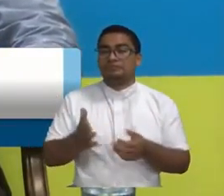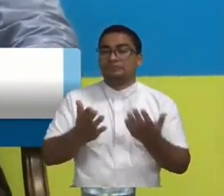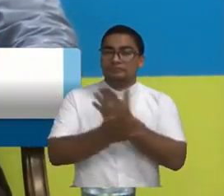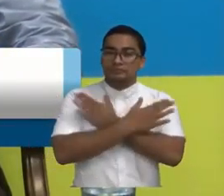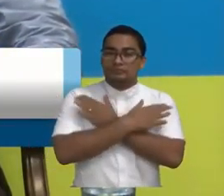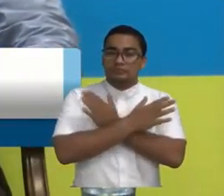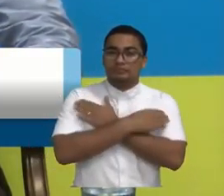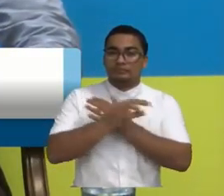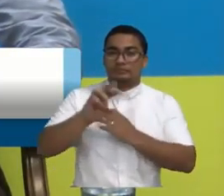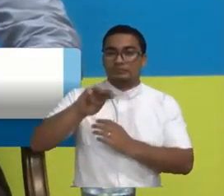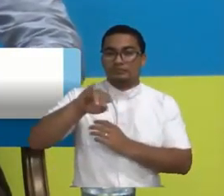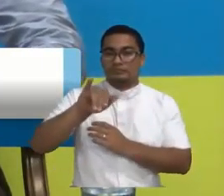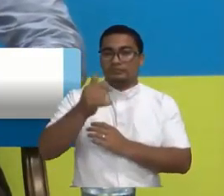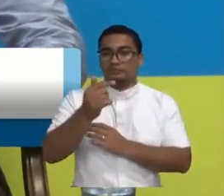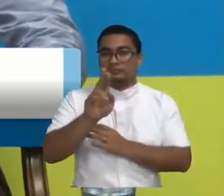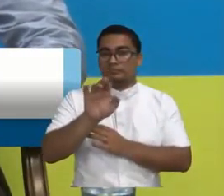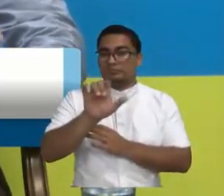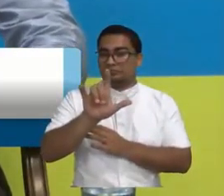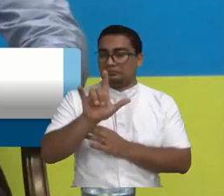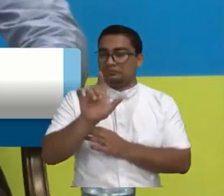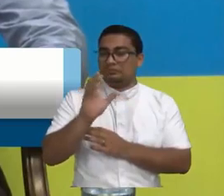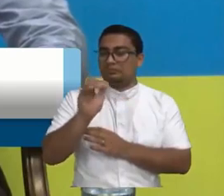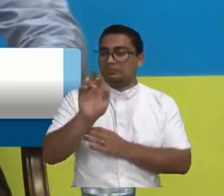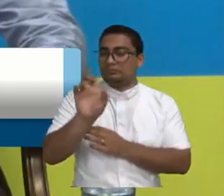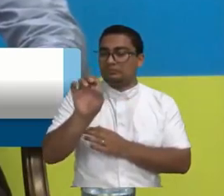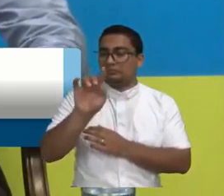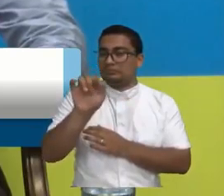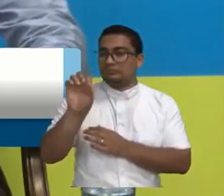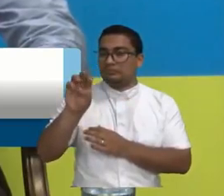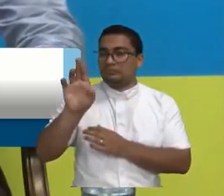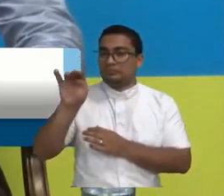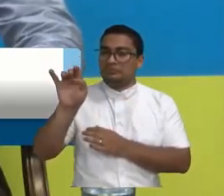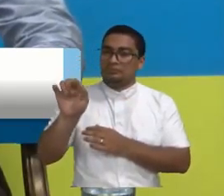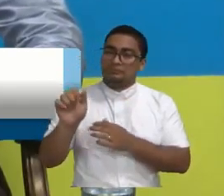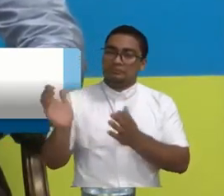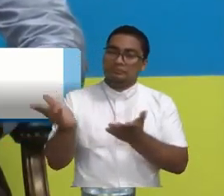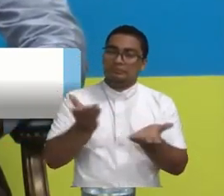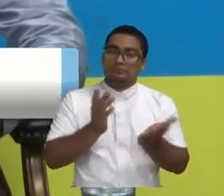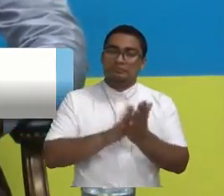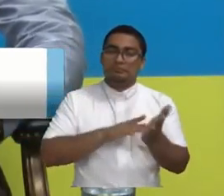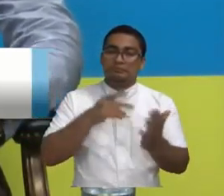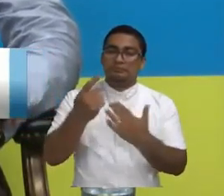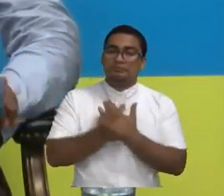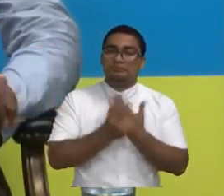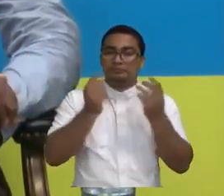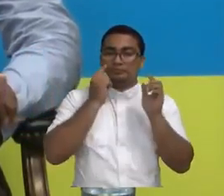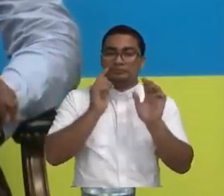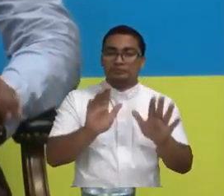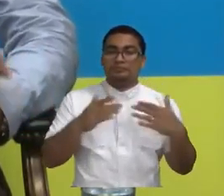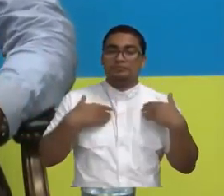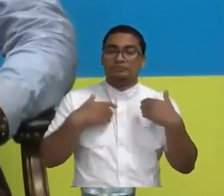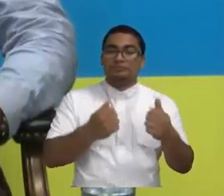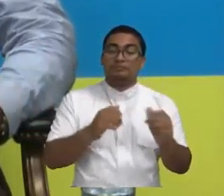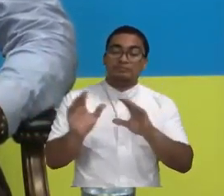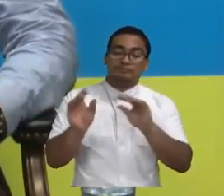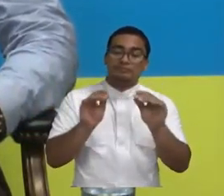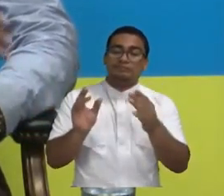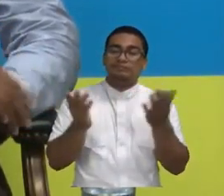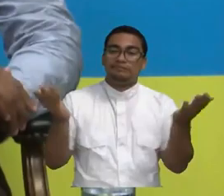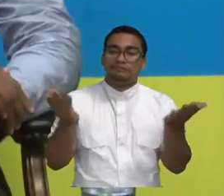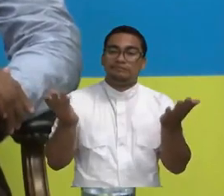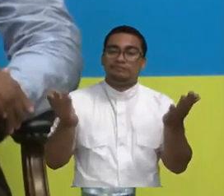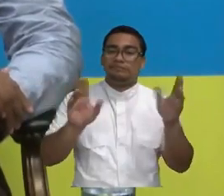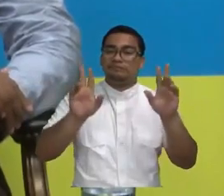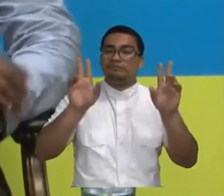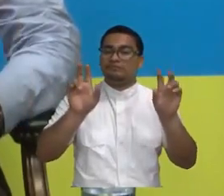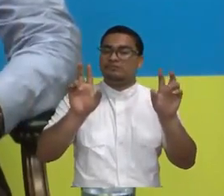saluda Miguel Carranza Mena y les doy la bienvenida a un programa más de Prevenir es Salud, un programa donde conversamos y